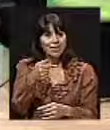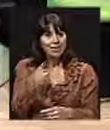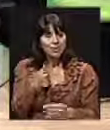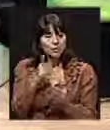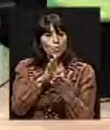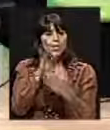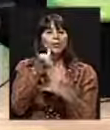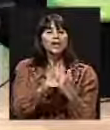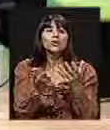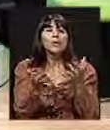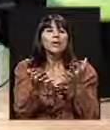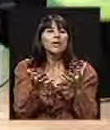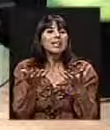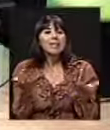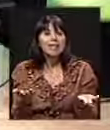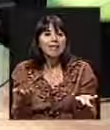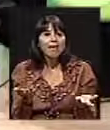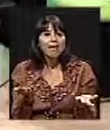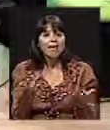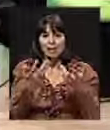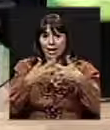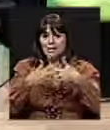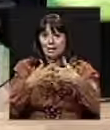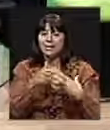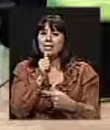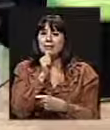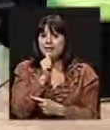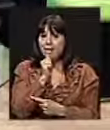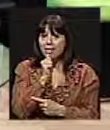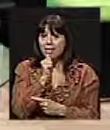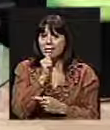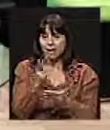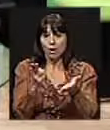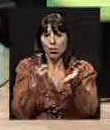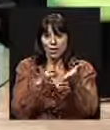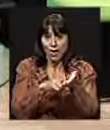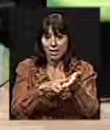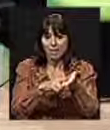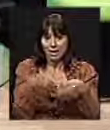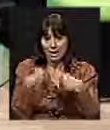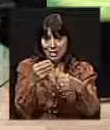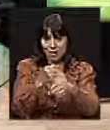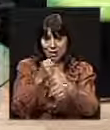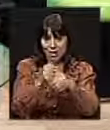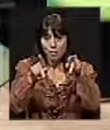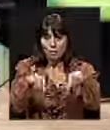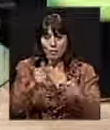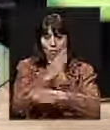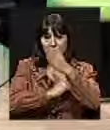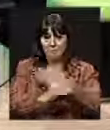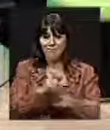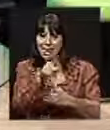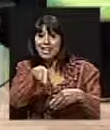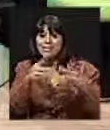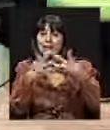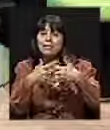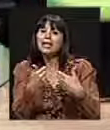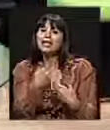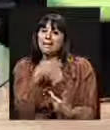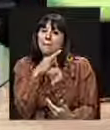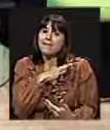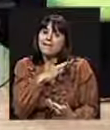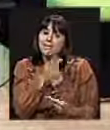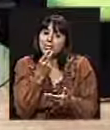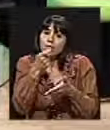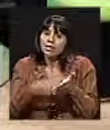lo que pretende es que las empresas privadas que contraten a personas con discapacidad tengan incentivos fiscales, porque tenemos que